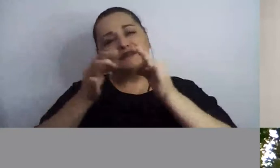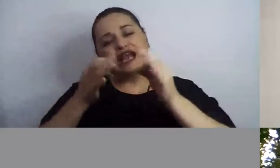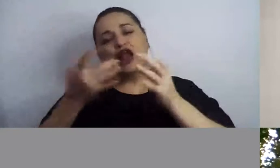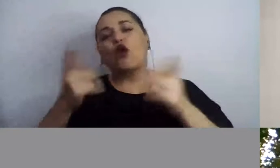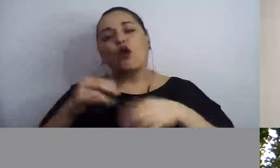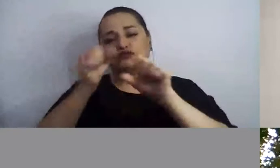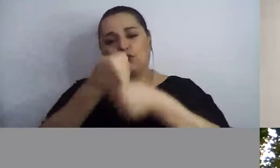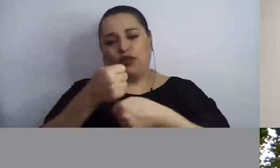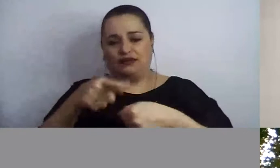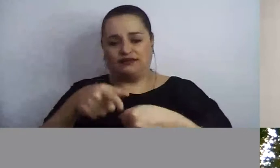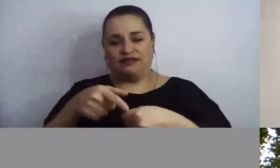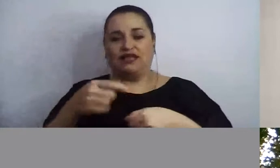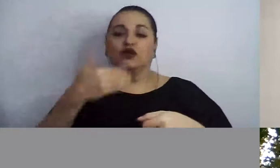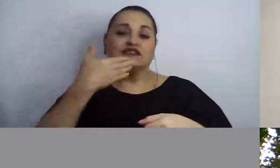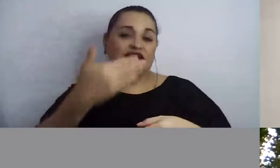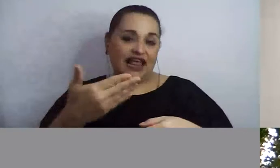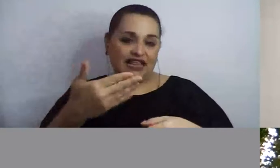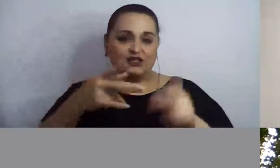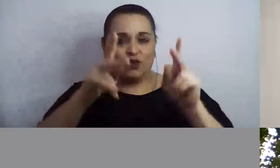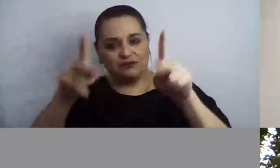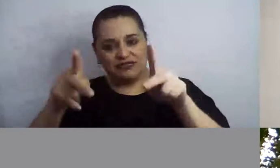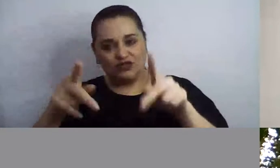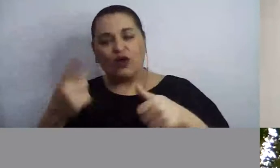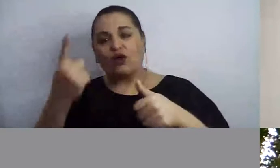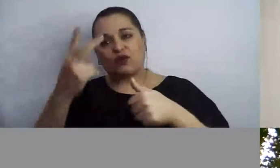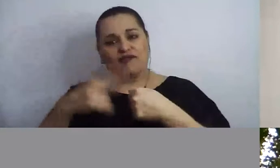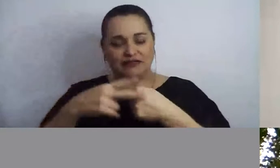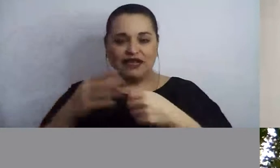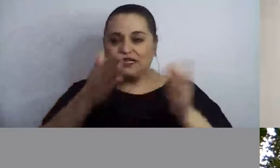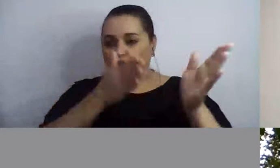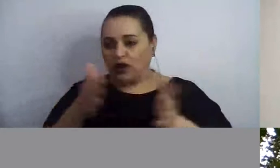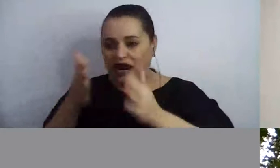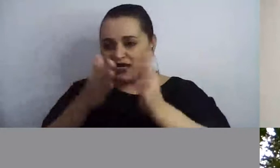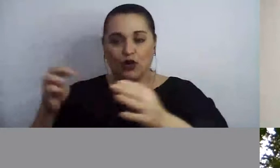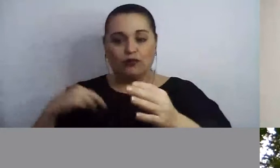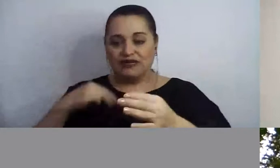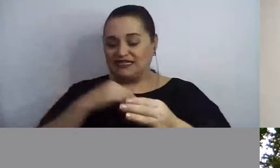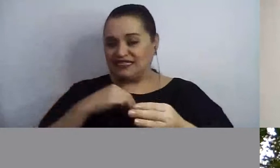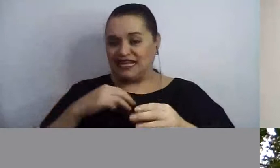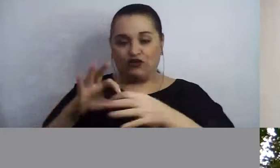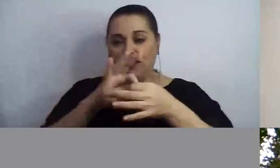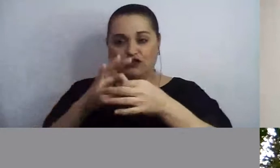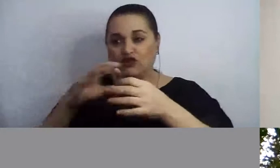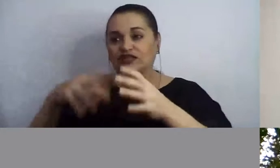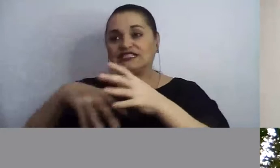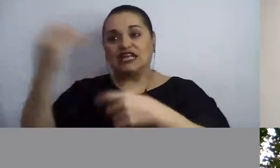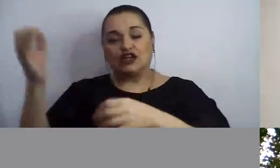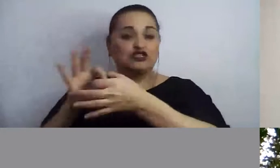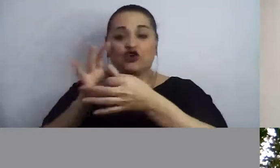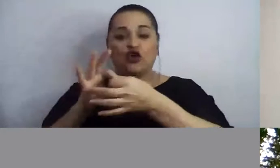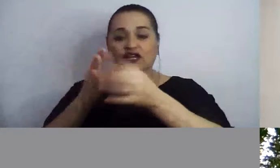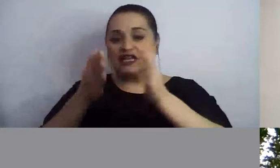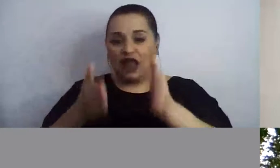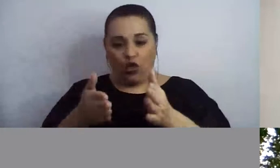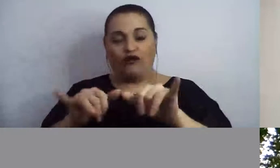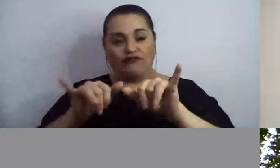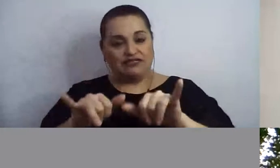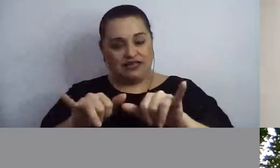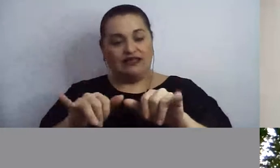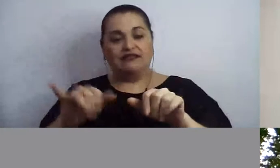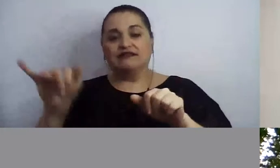cabo entonces yo les agradezco a las personas una vez más a la organización al Ministerio de Relaciones Exteriores que tiene la coordinadora residente y